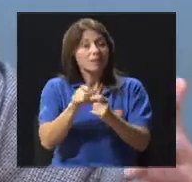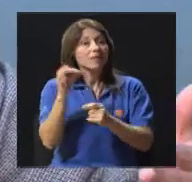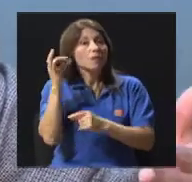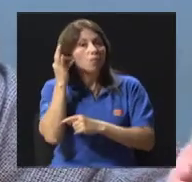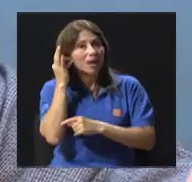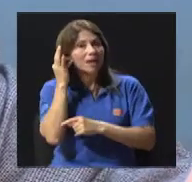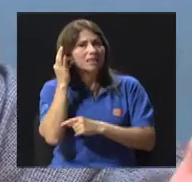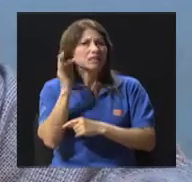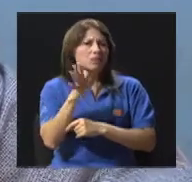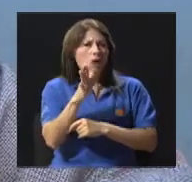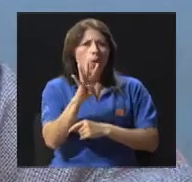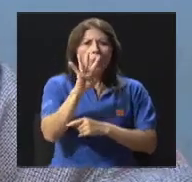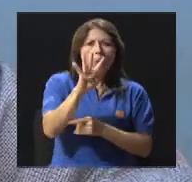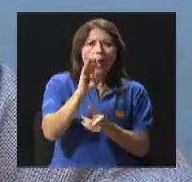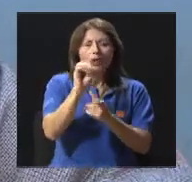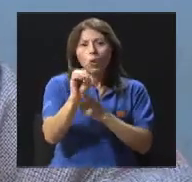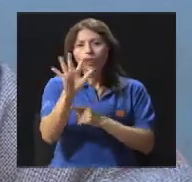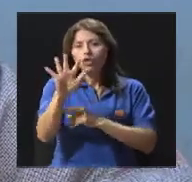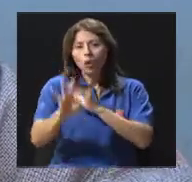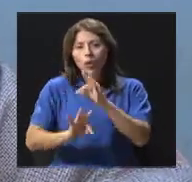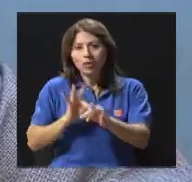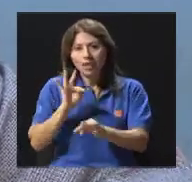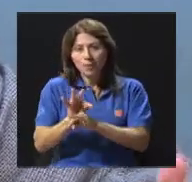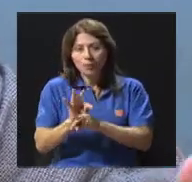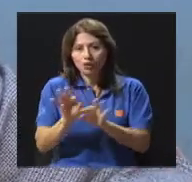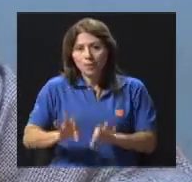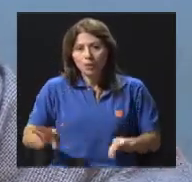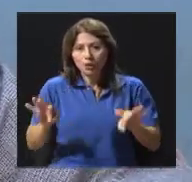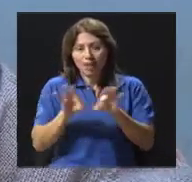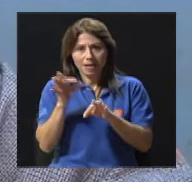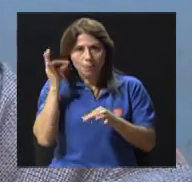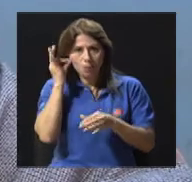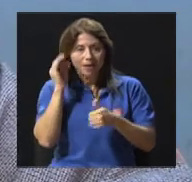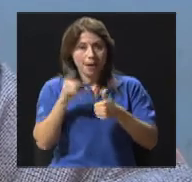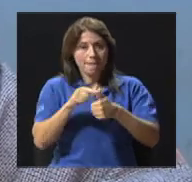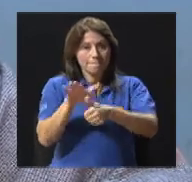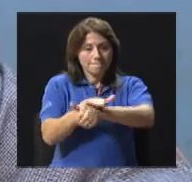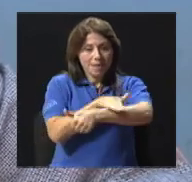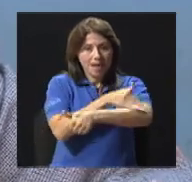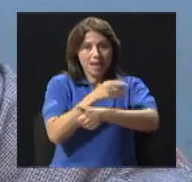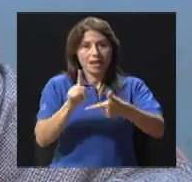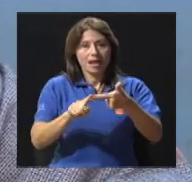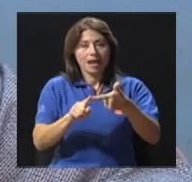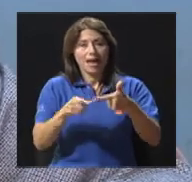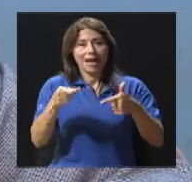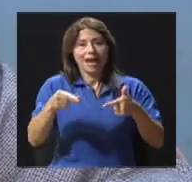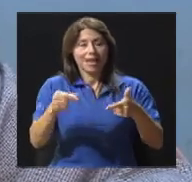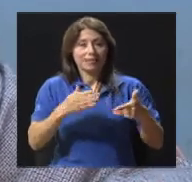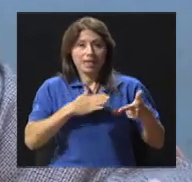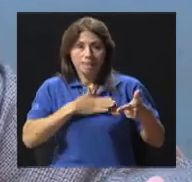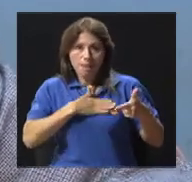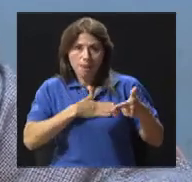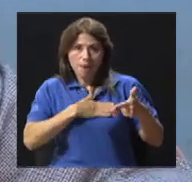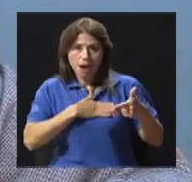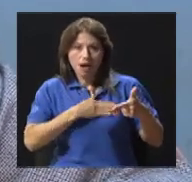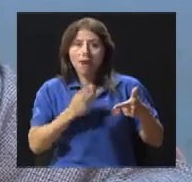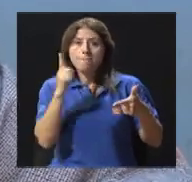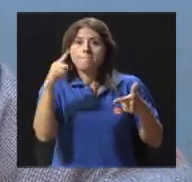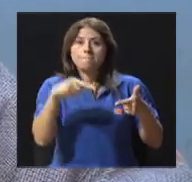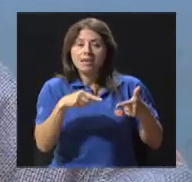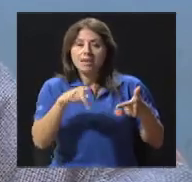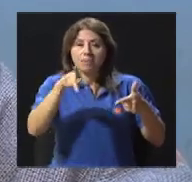piel, hay 4 o 5 tipos que son los más importantes. Cáncer de mama, que produce 1.000 casos nuevos cada año en